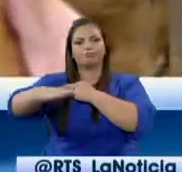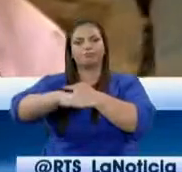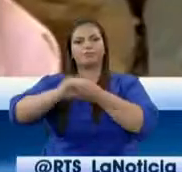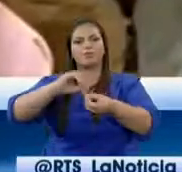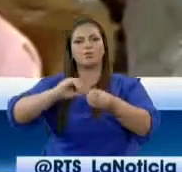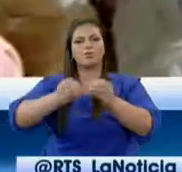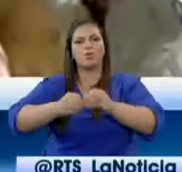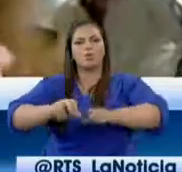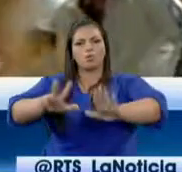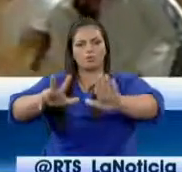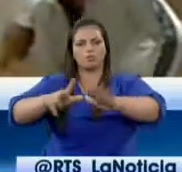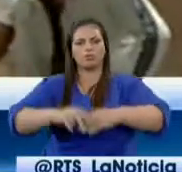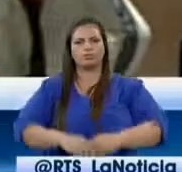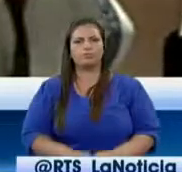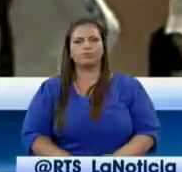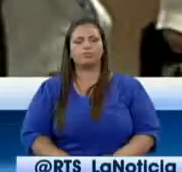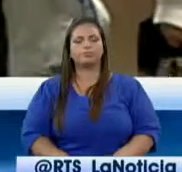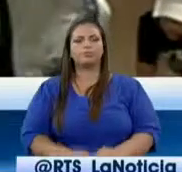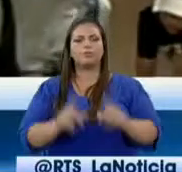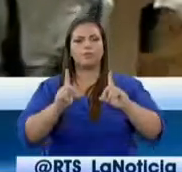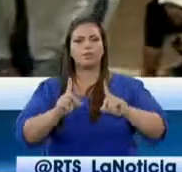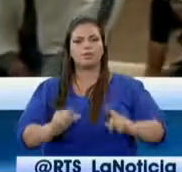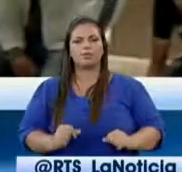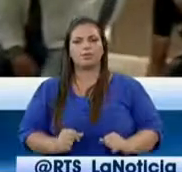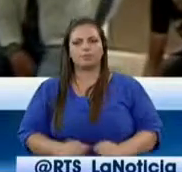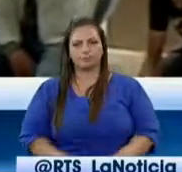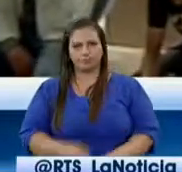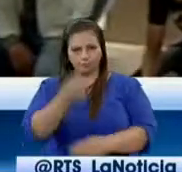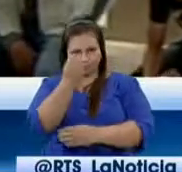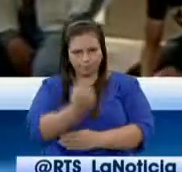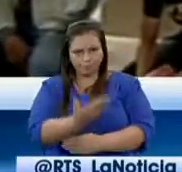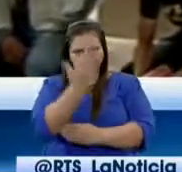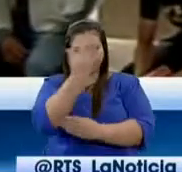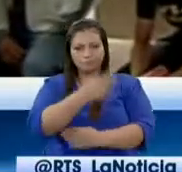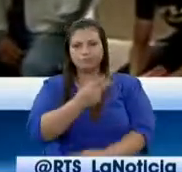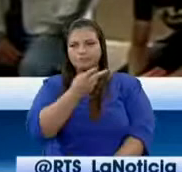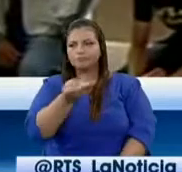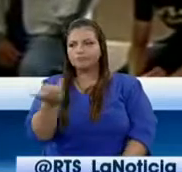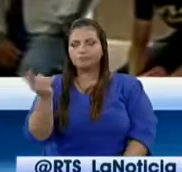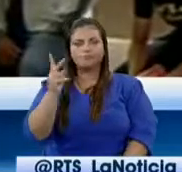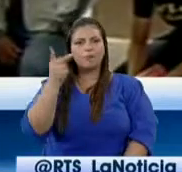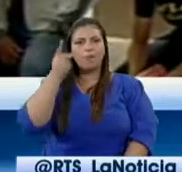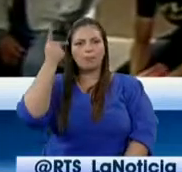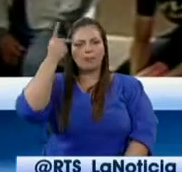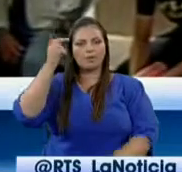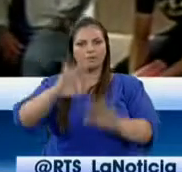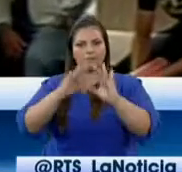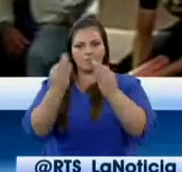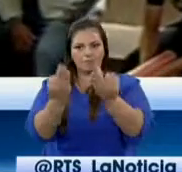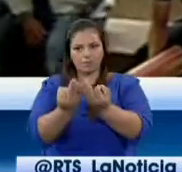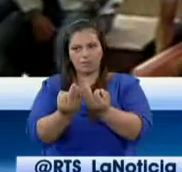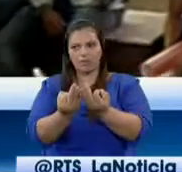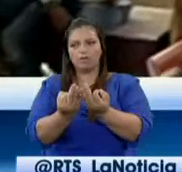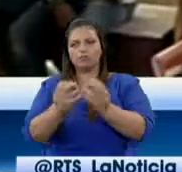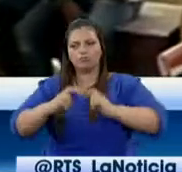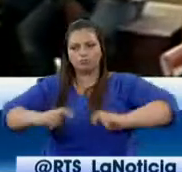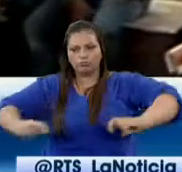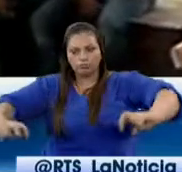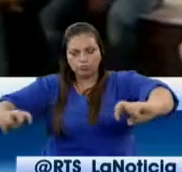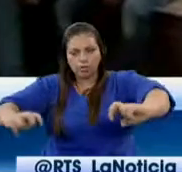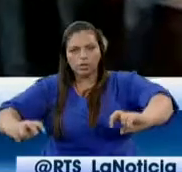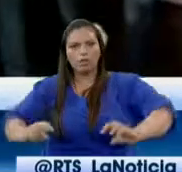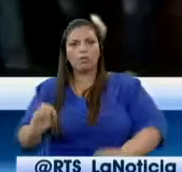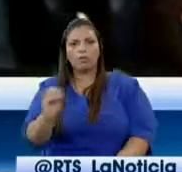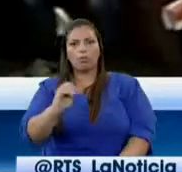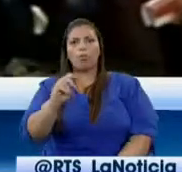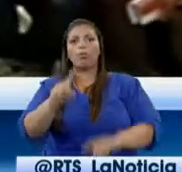de la mañana nos encontramos aquí con algunos padres de familia, algunos pacientes que ya han tenido cierto tiempo viniendo a las